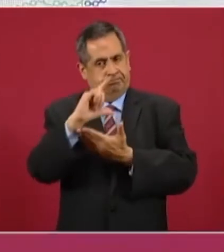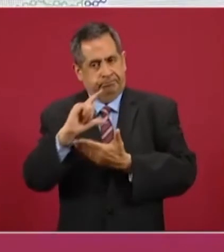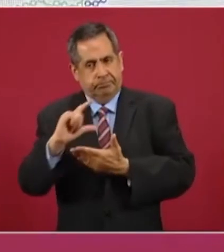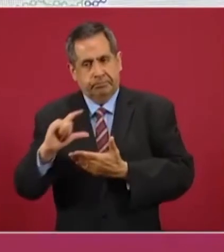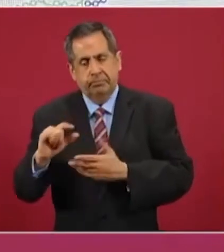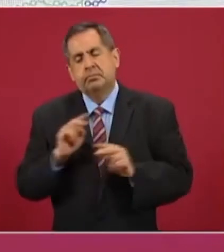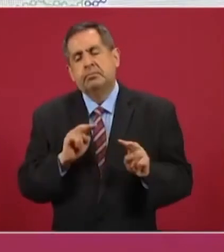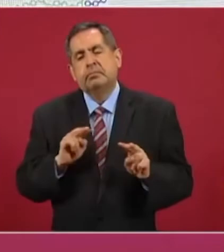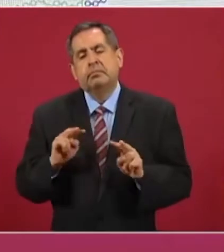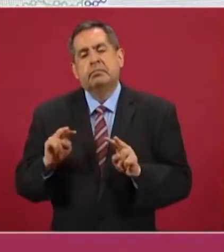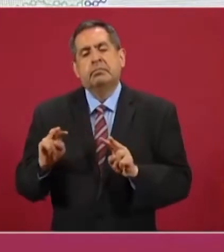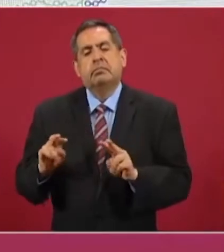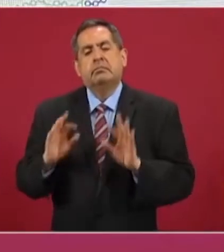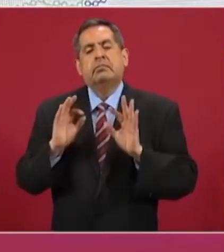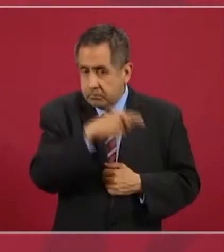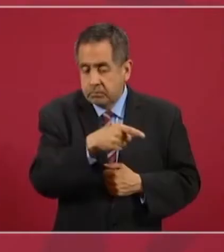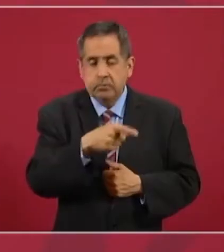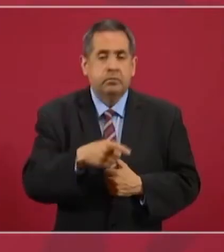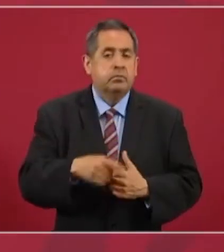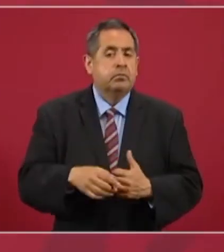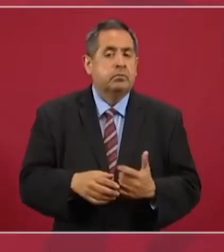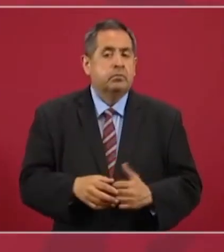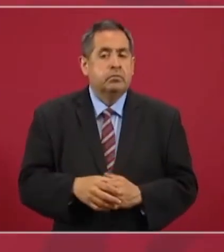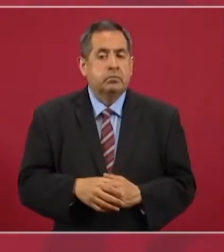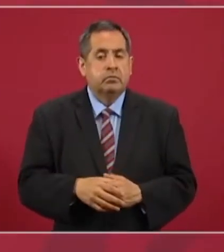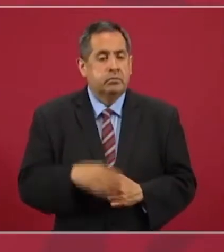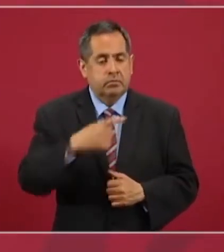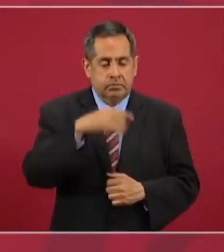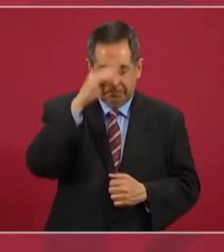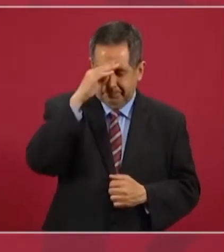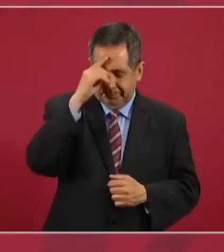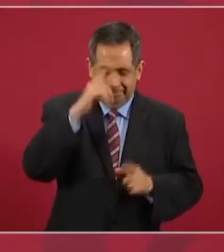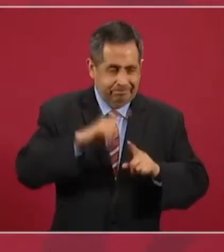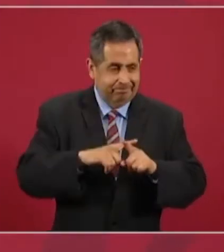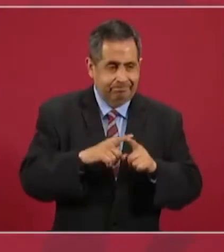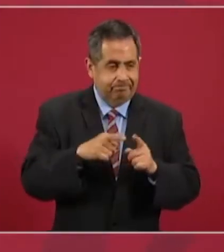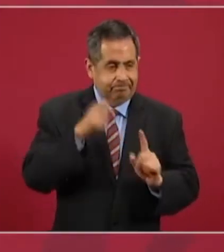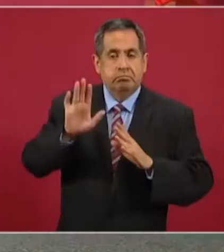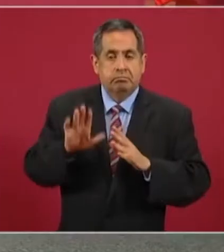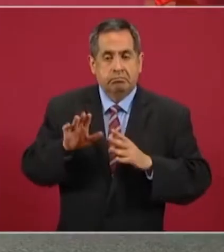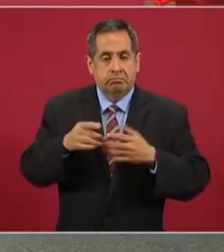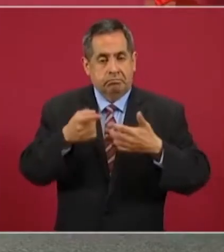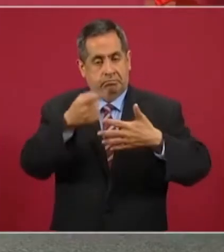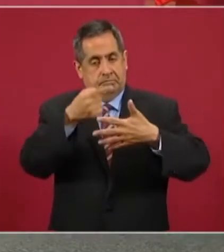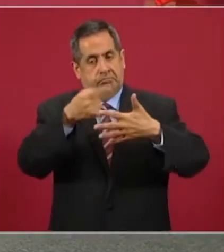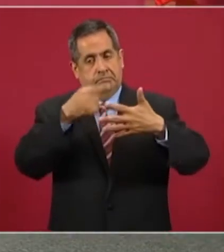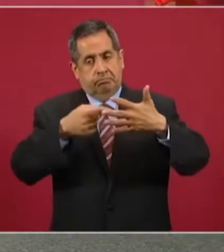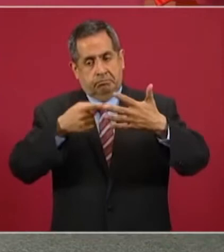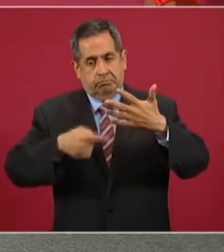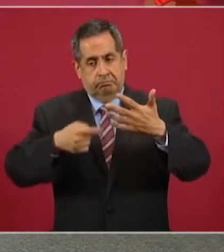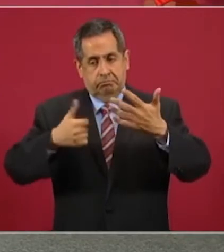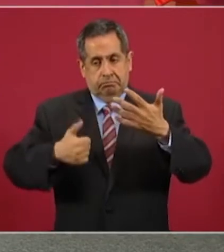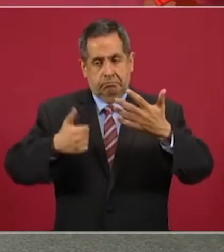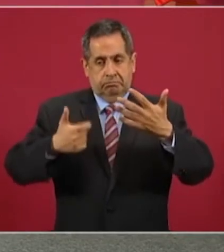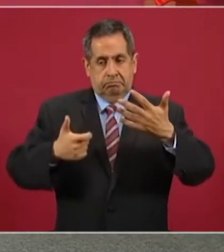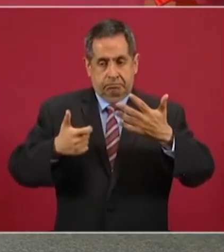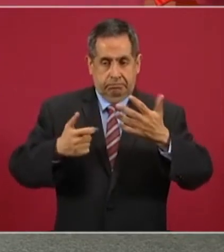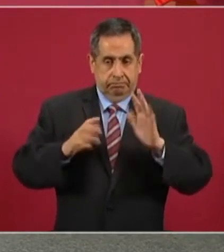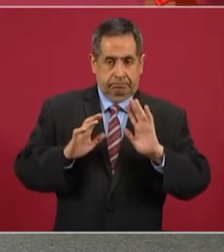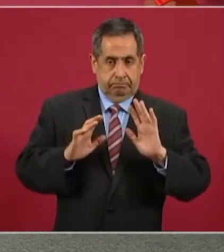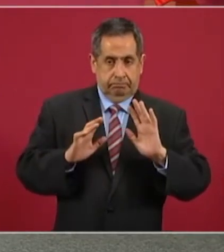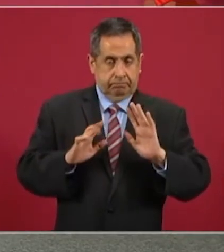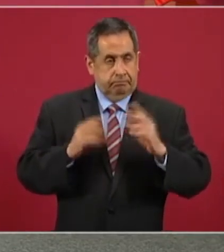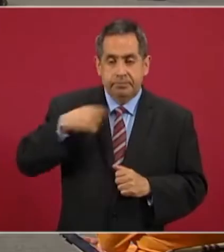deja en un panorama muy favorable. Esta semana, el gobierno mexicano formalizará su participación en la